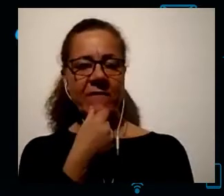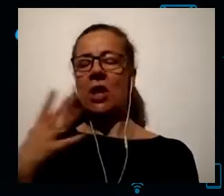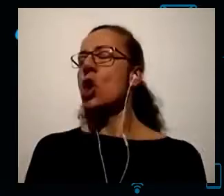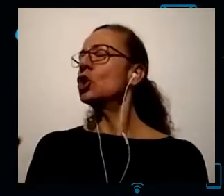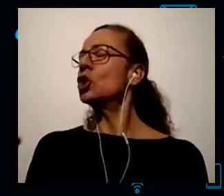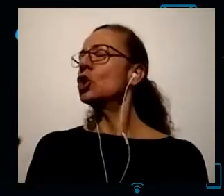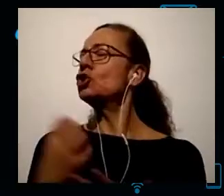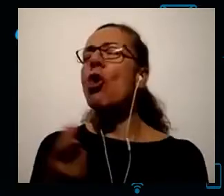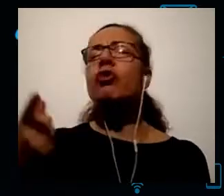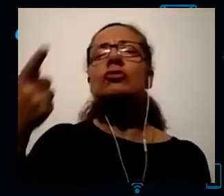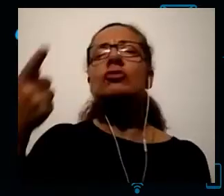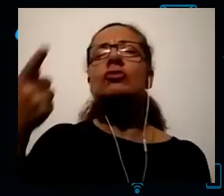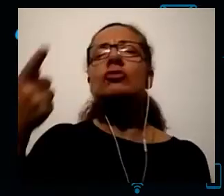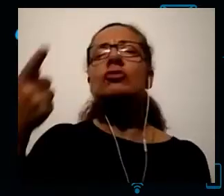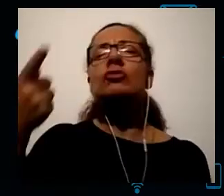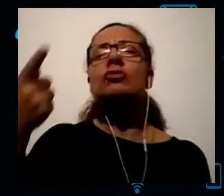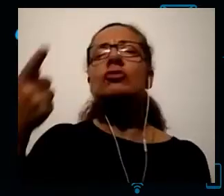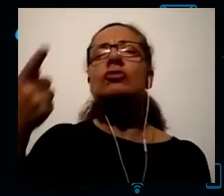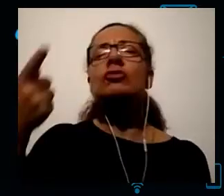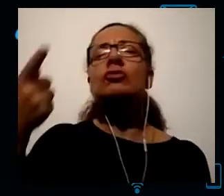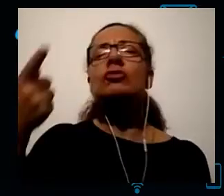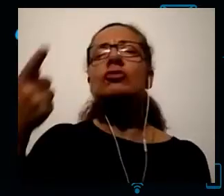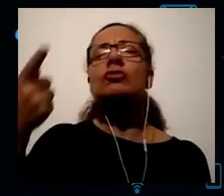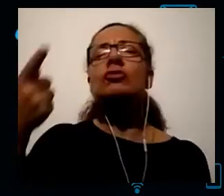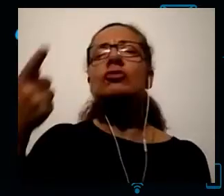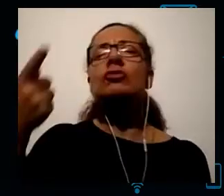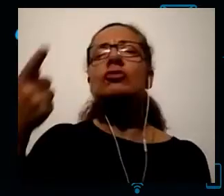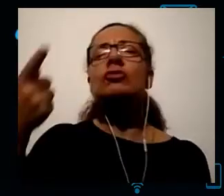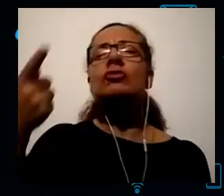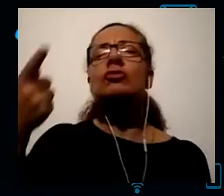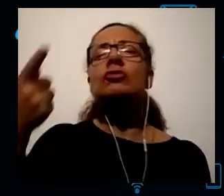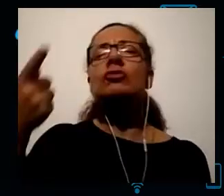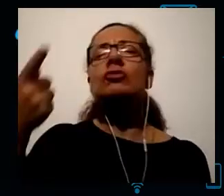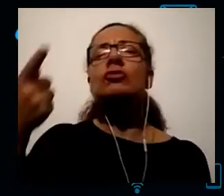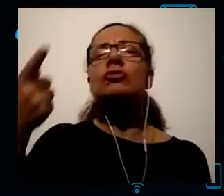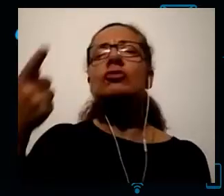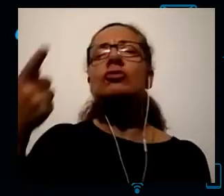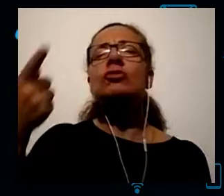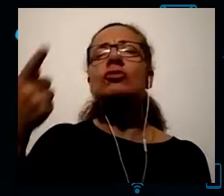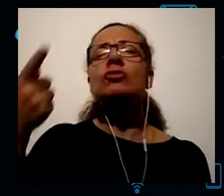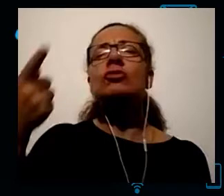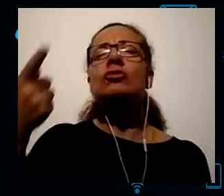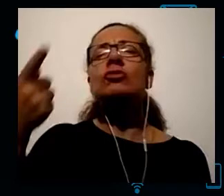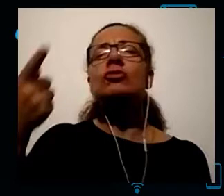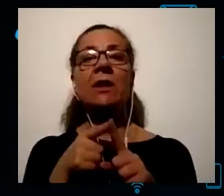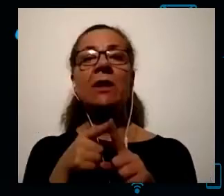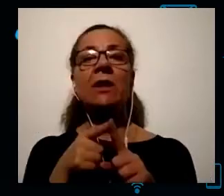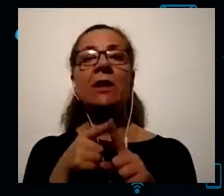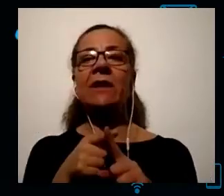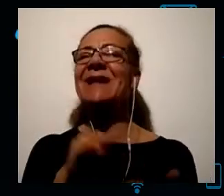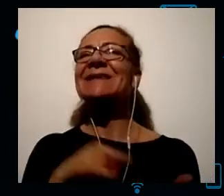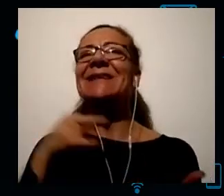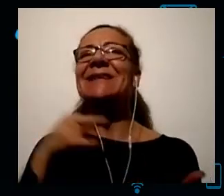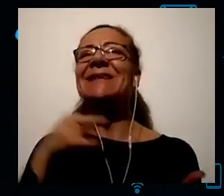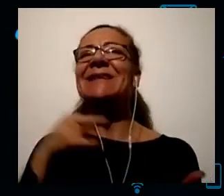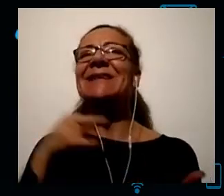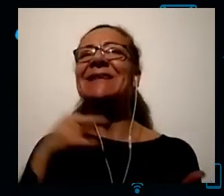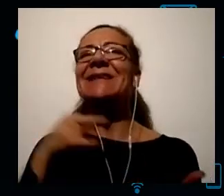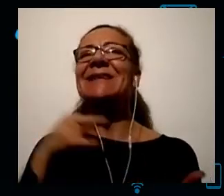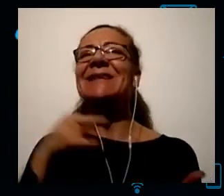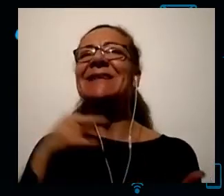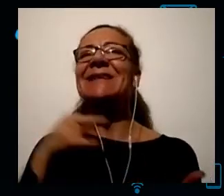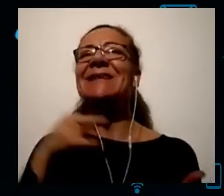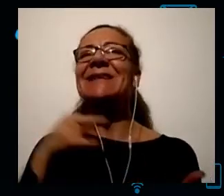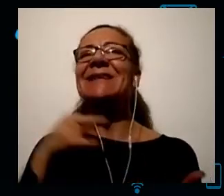como yo la tecnología para informarnos y por lo tanto una manifestación de esa competencia digital es saber hacerlo sentir saber